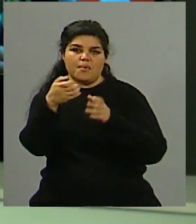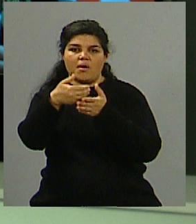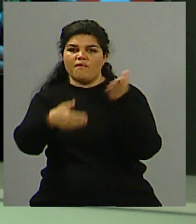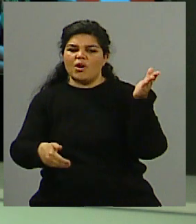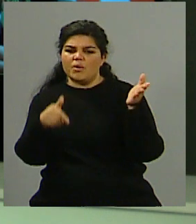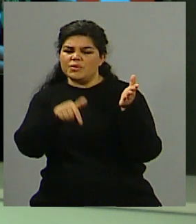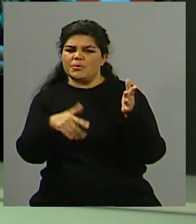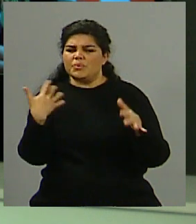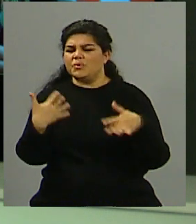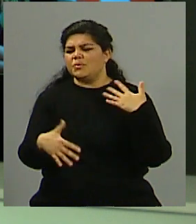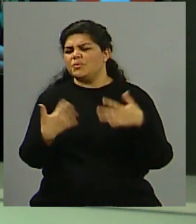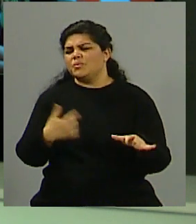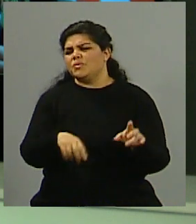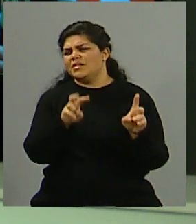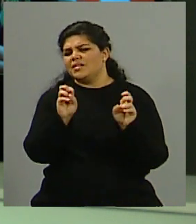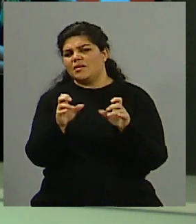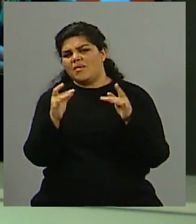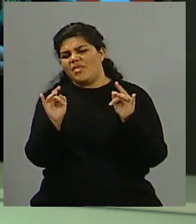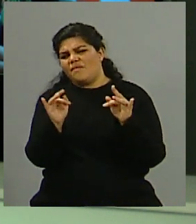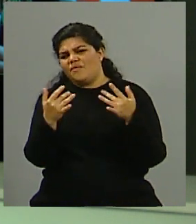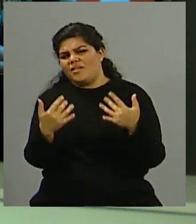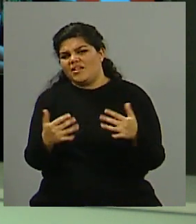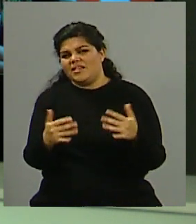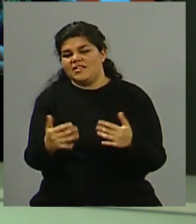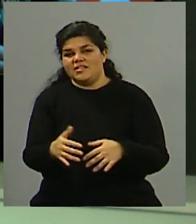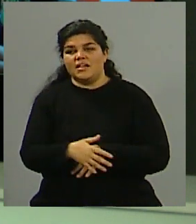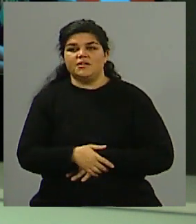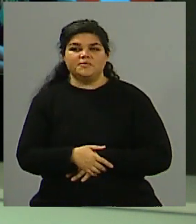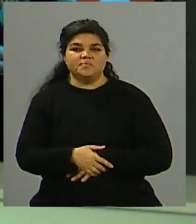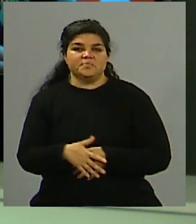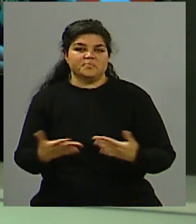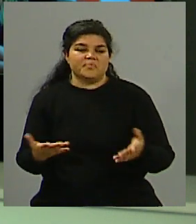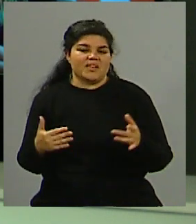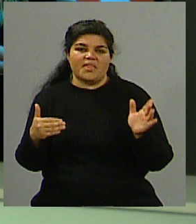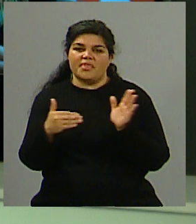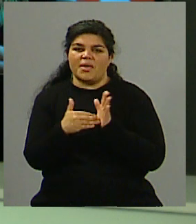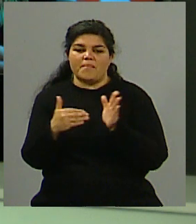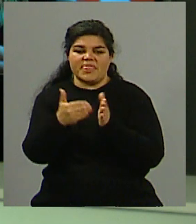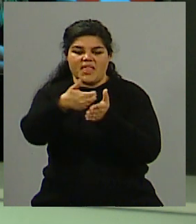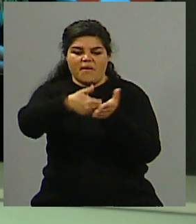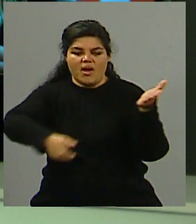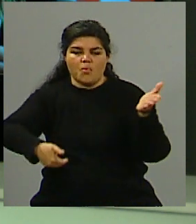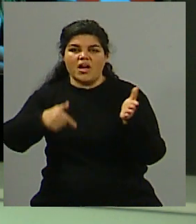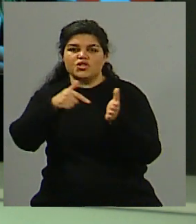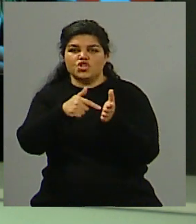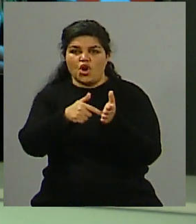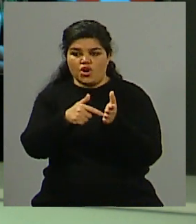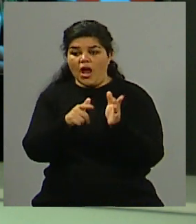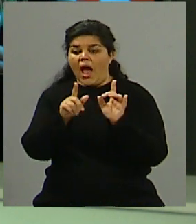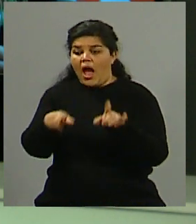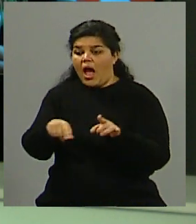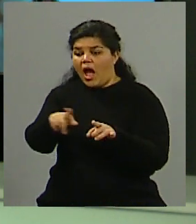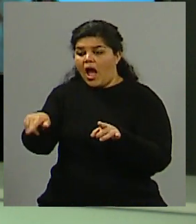muchas connotaciones en términos del impacto Mm. que genera en los estudiantes,